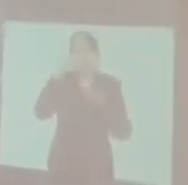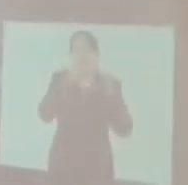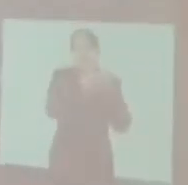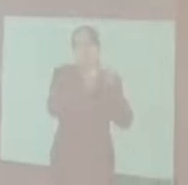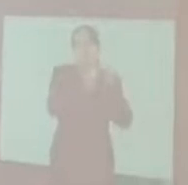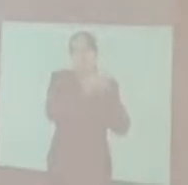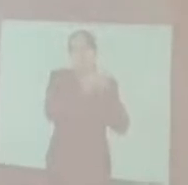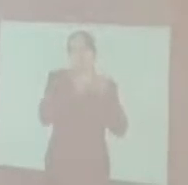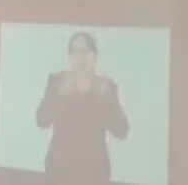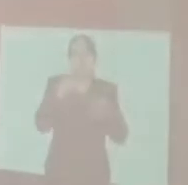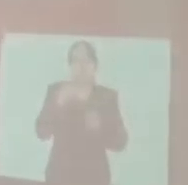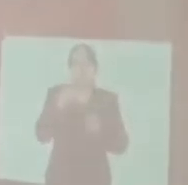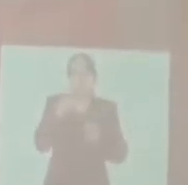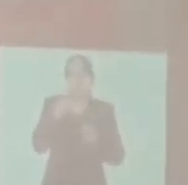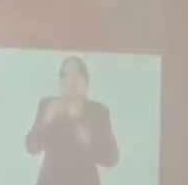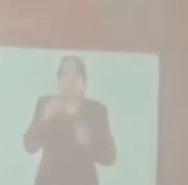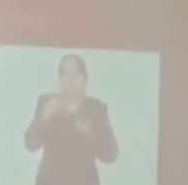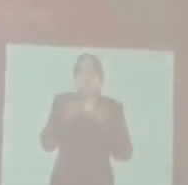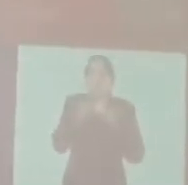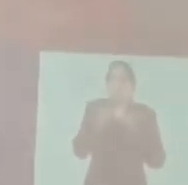ecológico y moderno.